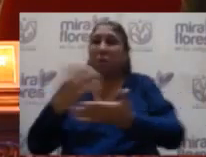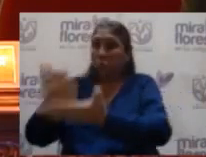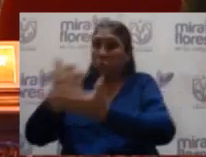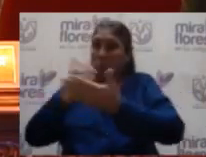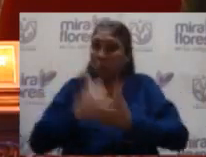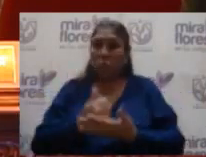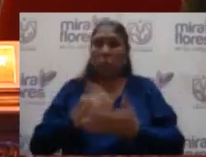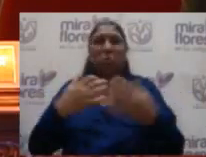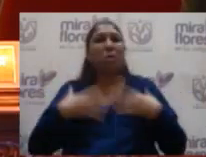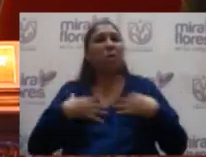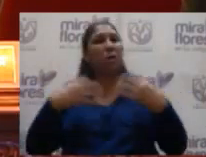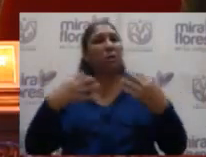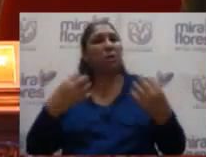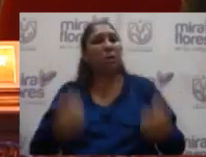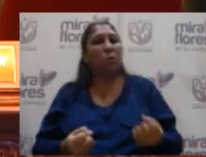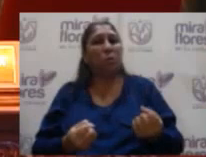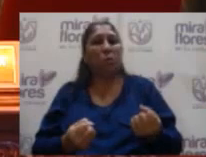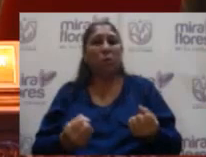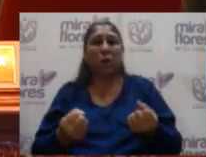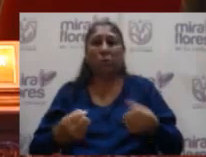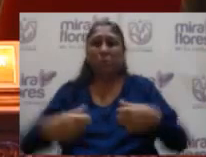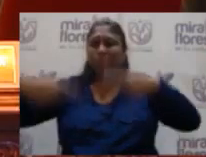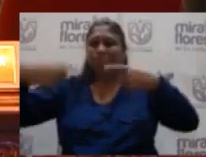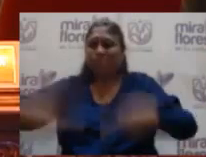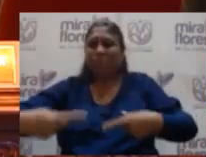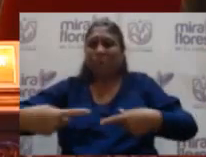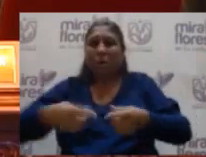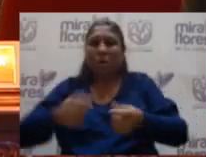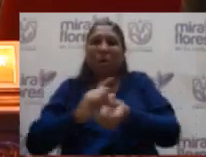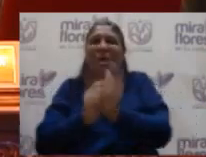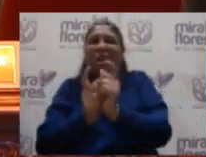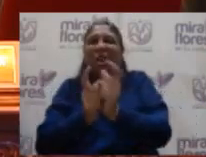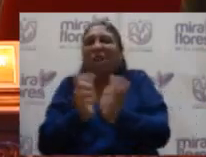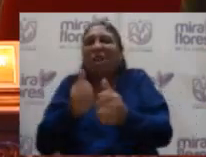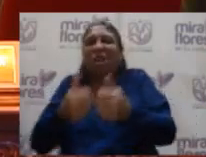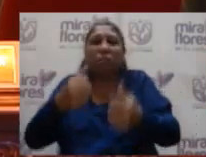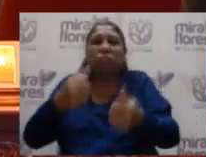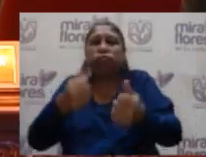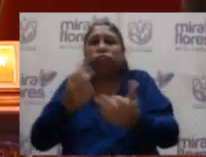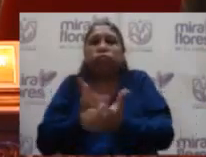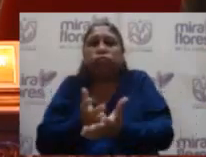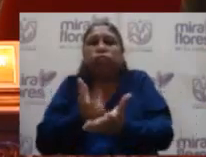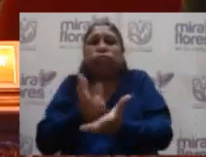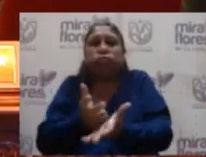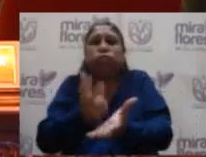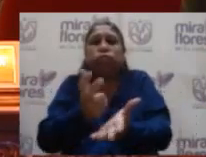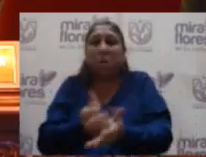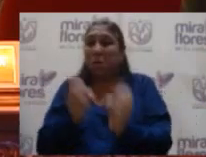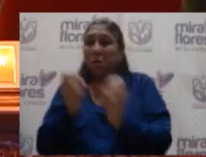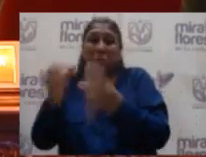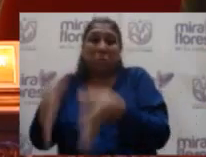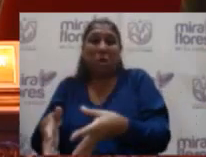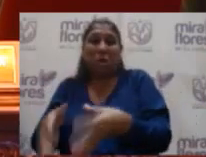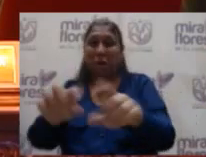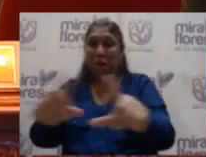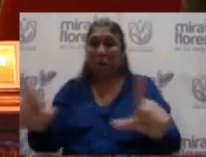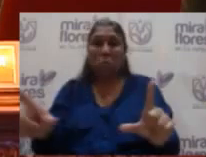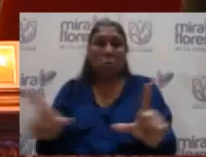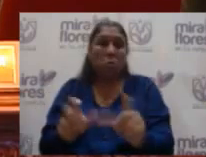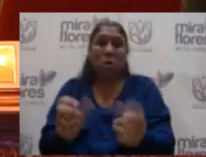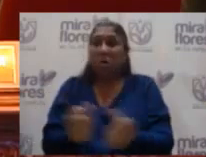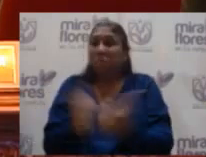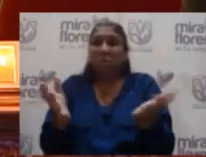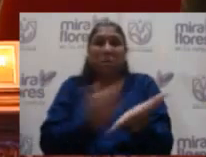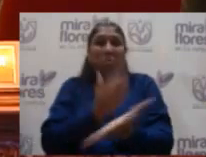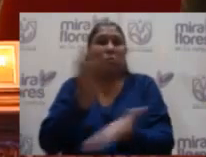salud, que nos ayuda a combatir el tráfico y que se puede dejar en alguna otra de las estaciones sin ningún problema. La